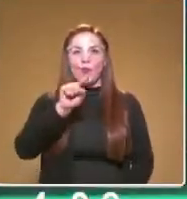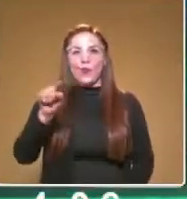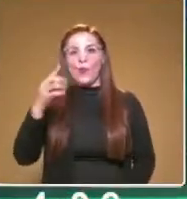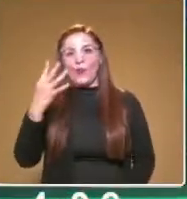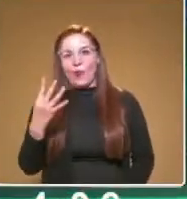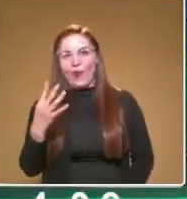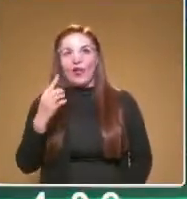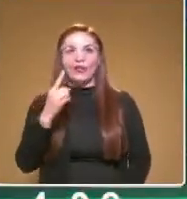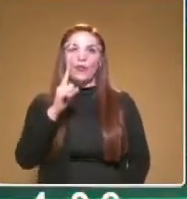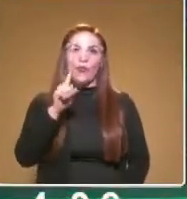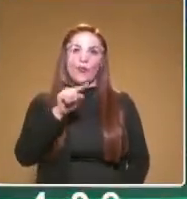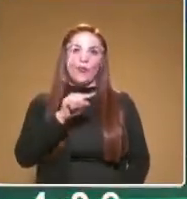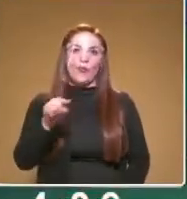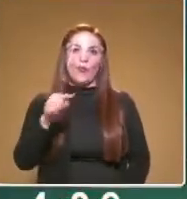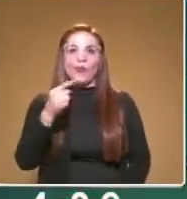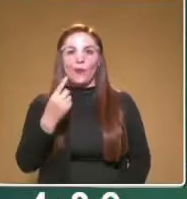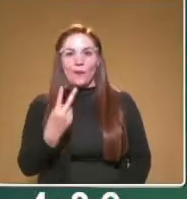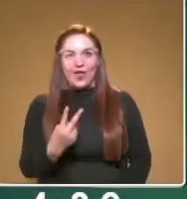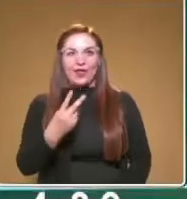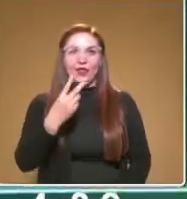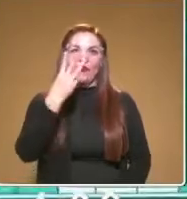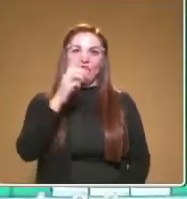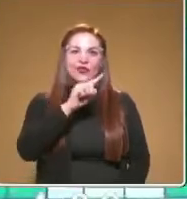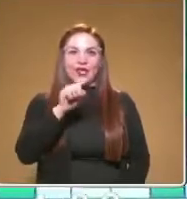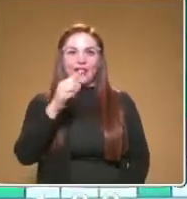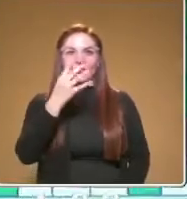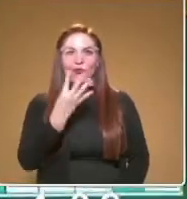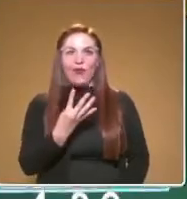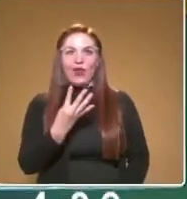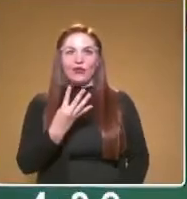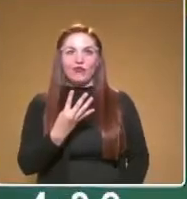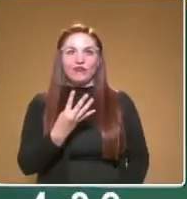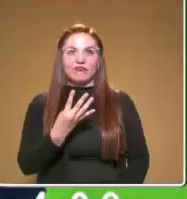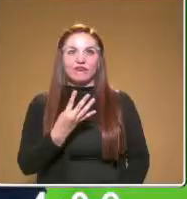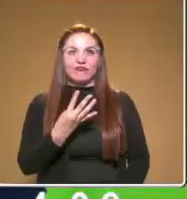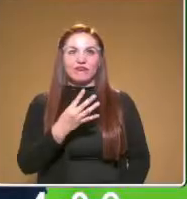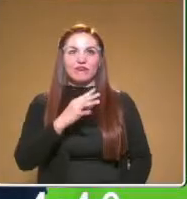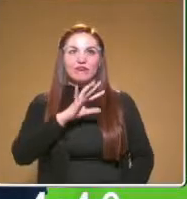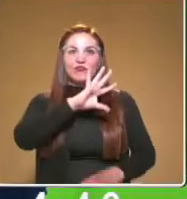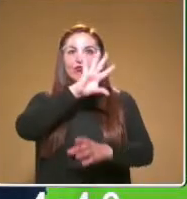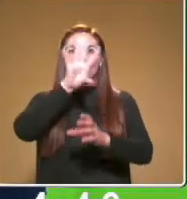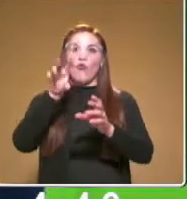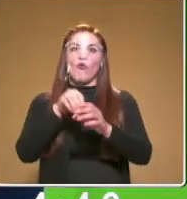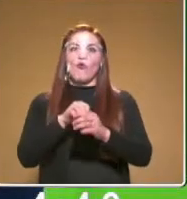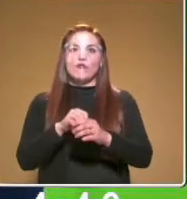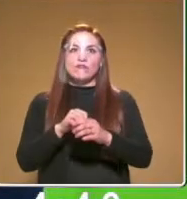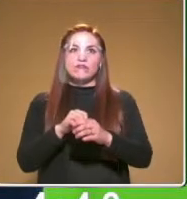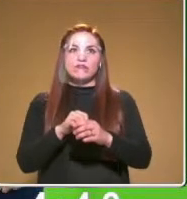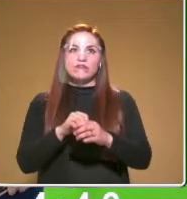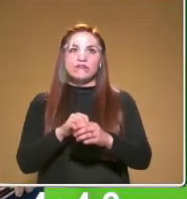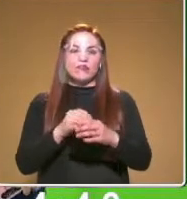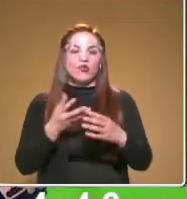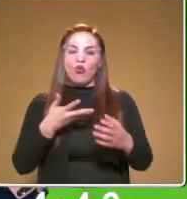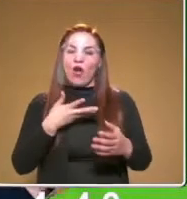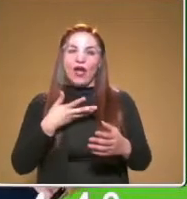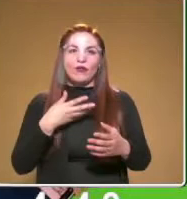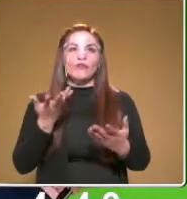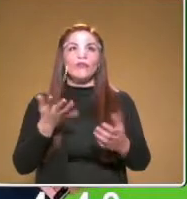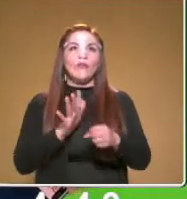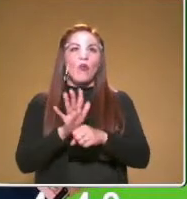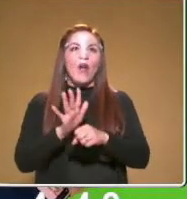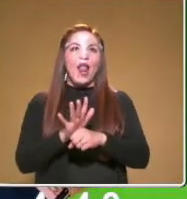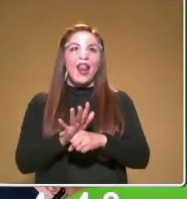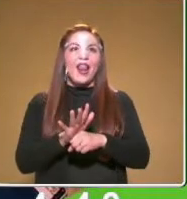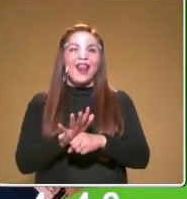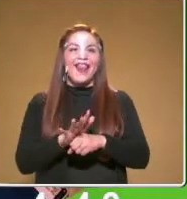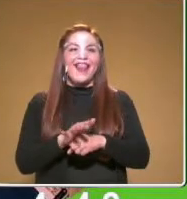a un medio, a tres cuartos, pero pues no veo ¿verdad? La etiquetita que diga un giro completo. Pues yo digo que se los vamos a